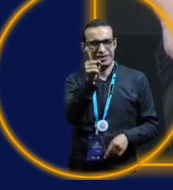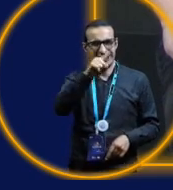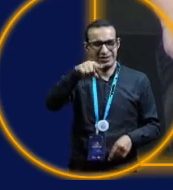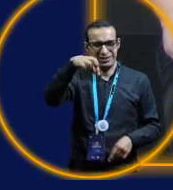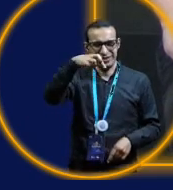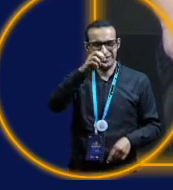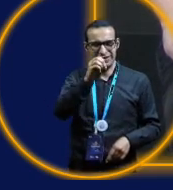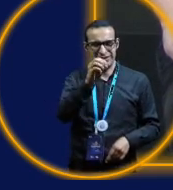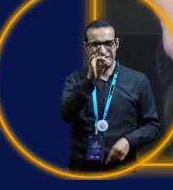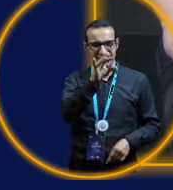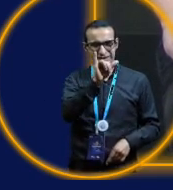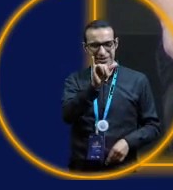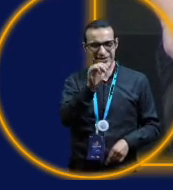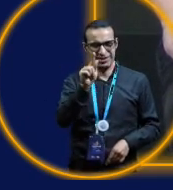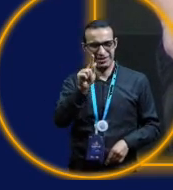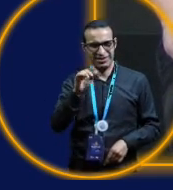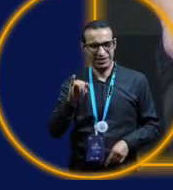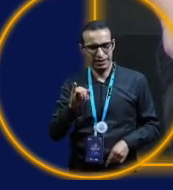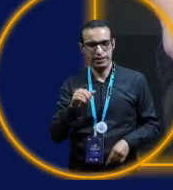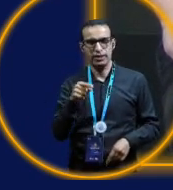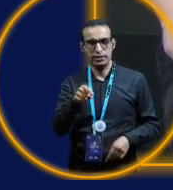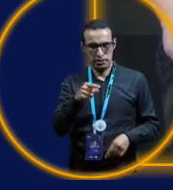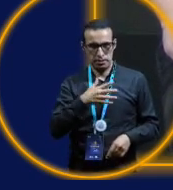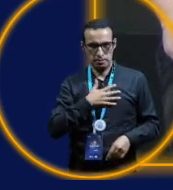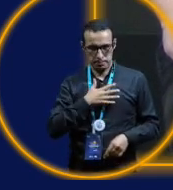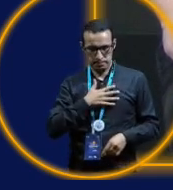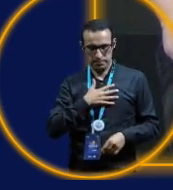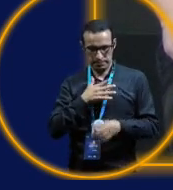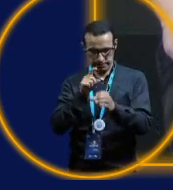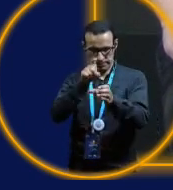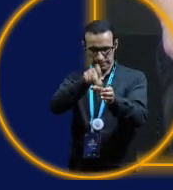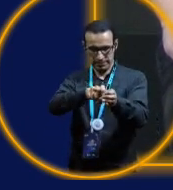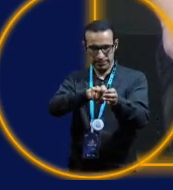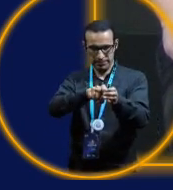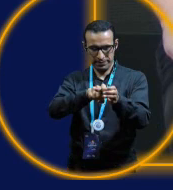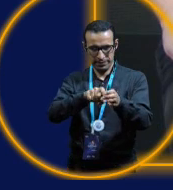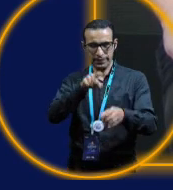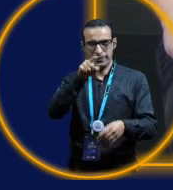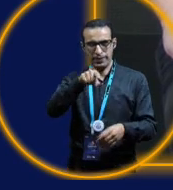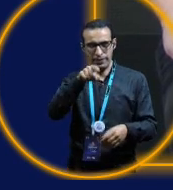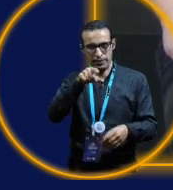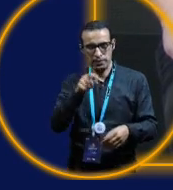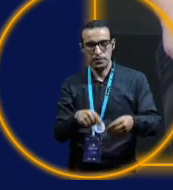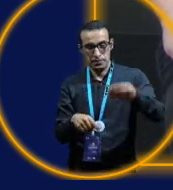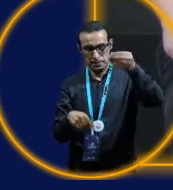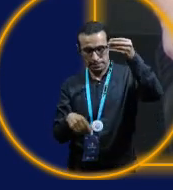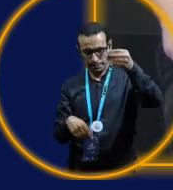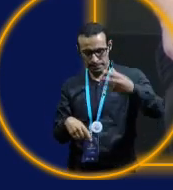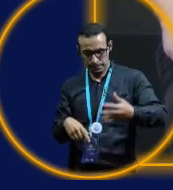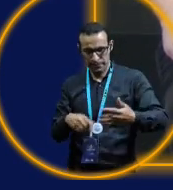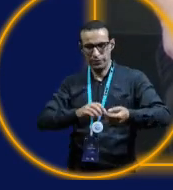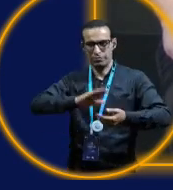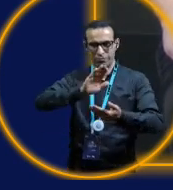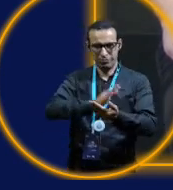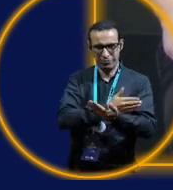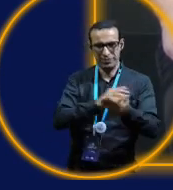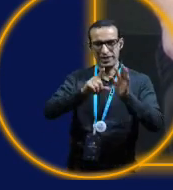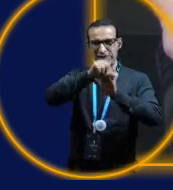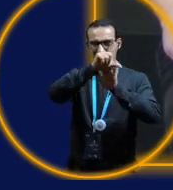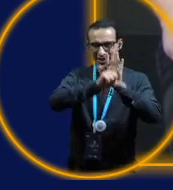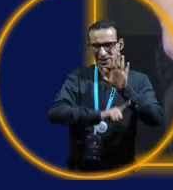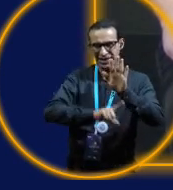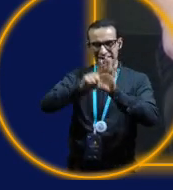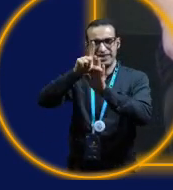Spotify yo me he permitido que mi cuenta de Spotify que busque las las listas de